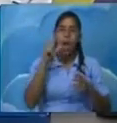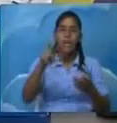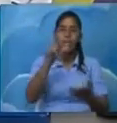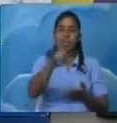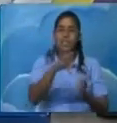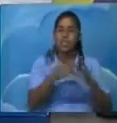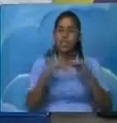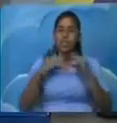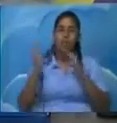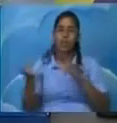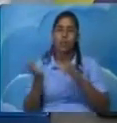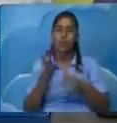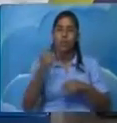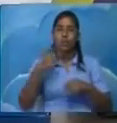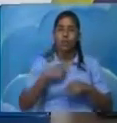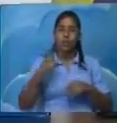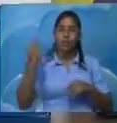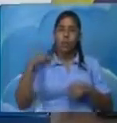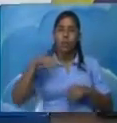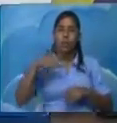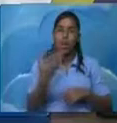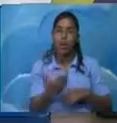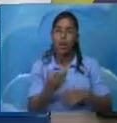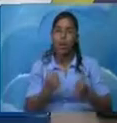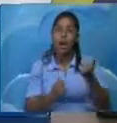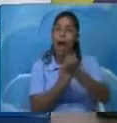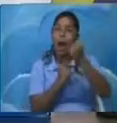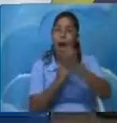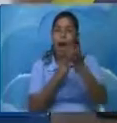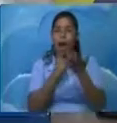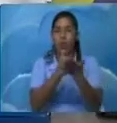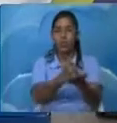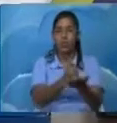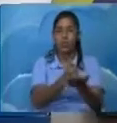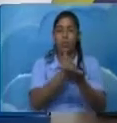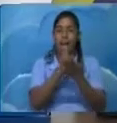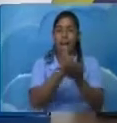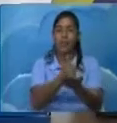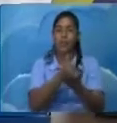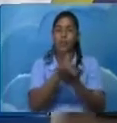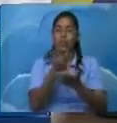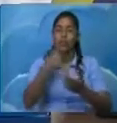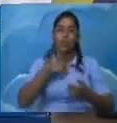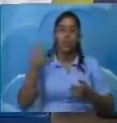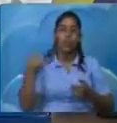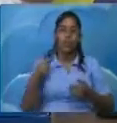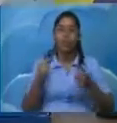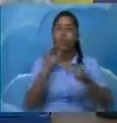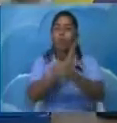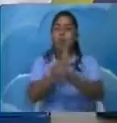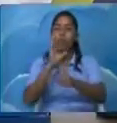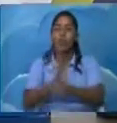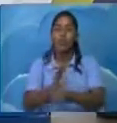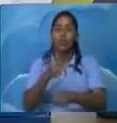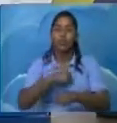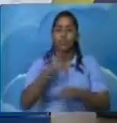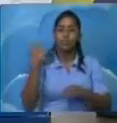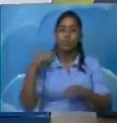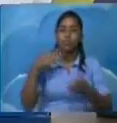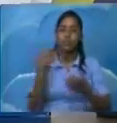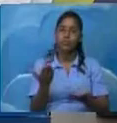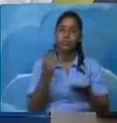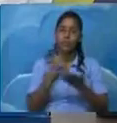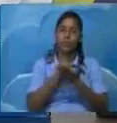a mi lado. Yo tengo que auxiliarlo, yo tengo que ampararlo, yo tengo que